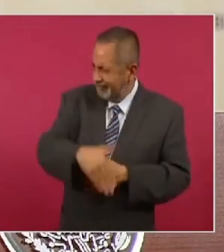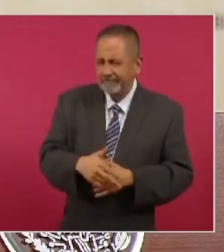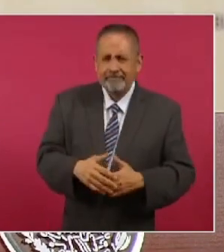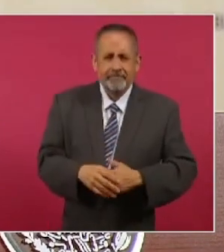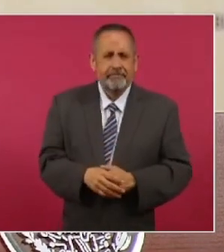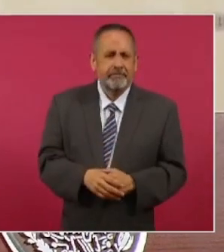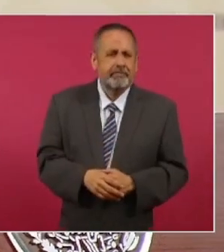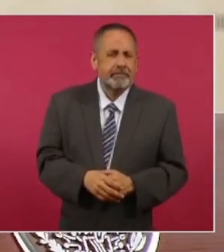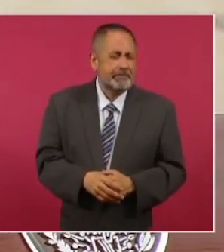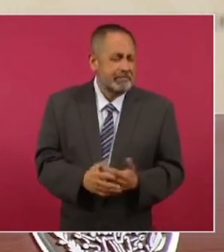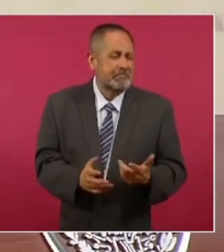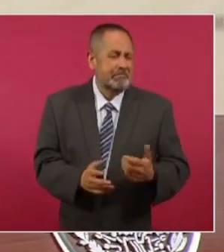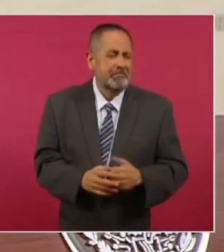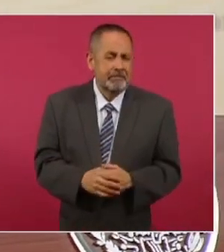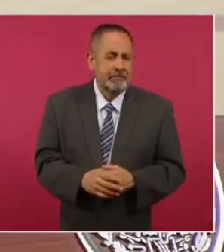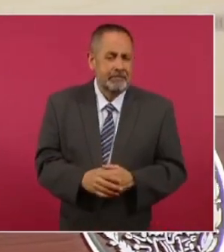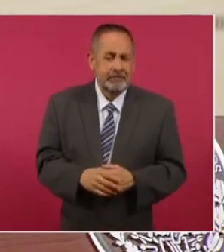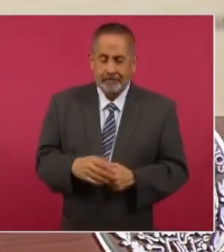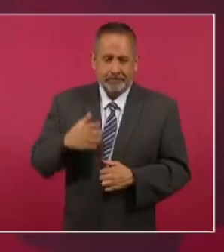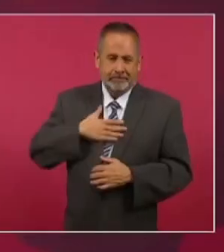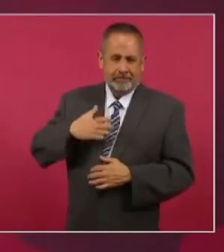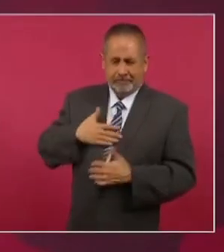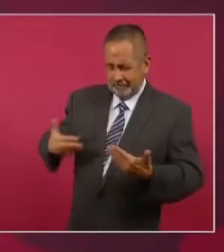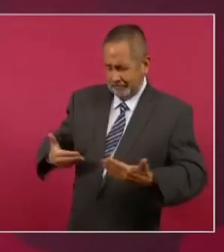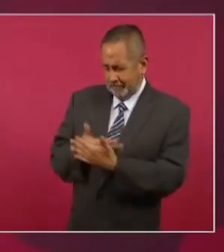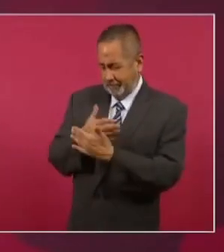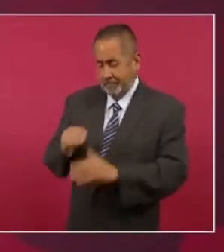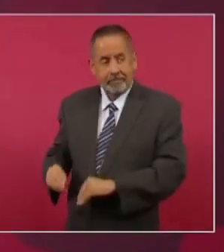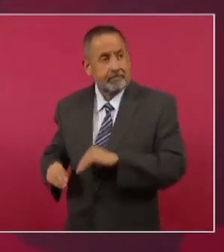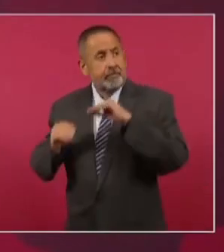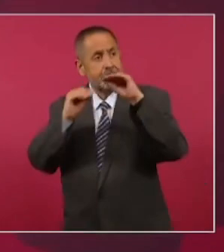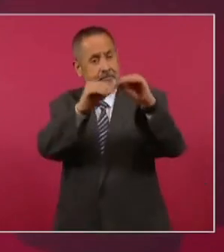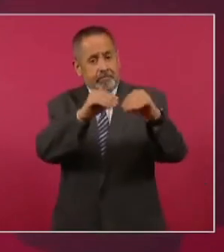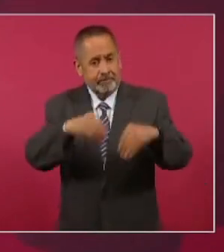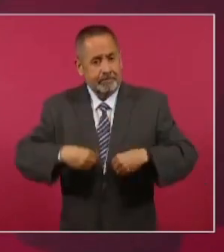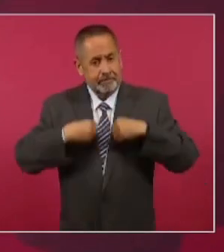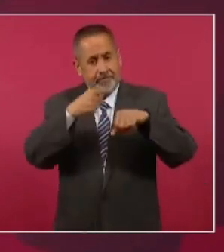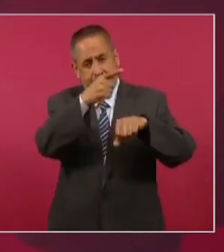y lo saben desde luego nuestros paisanos que están allá